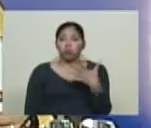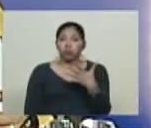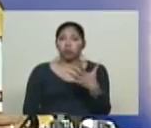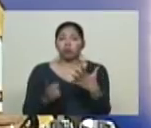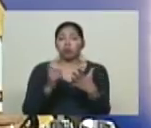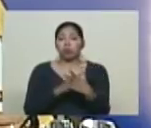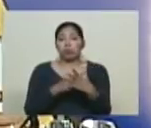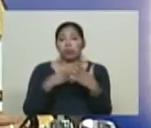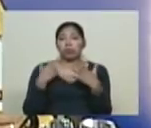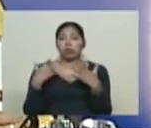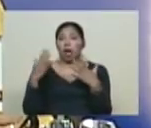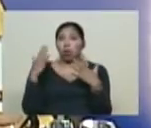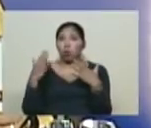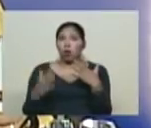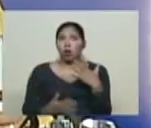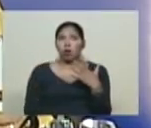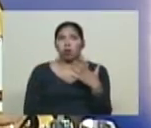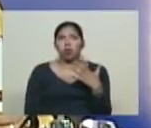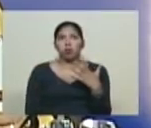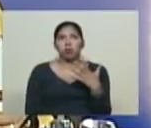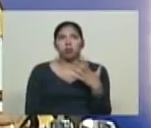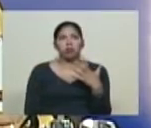naguará. ¿Qué es la pentavalente?